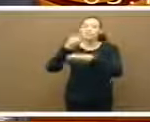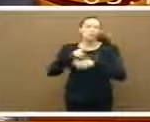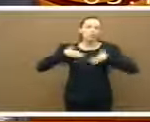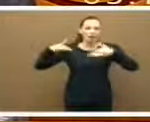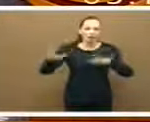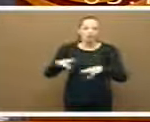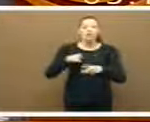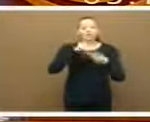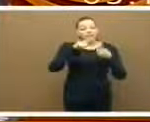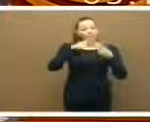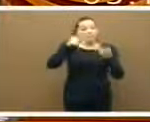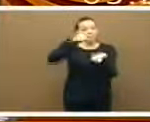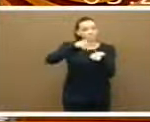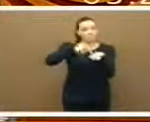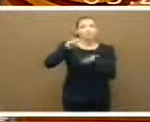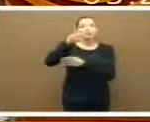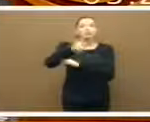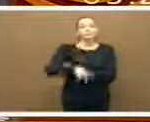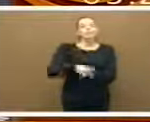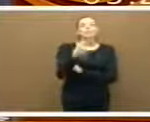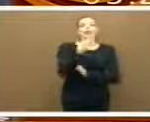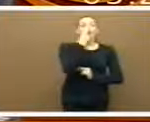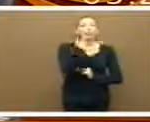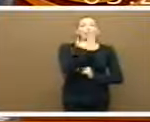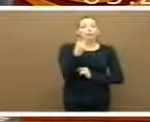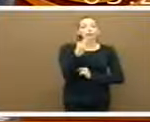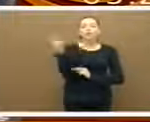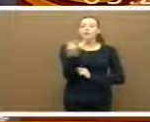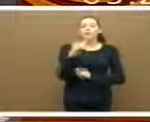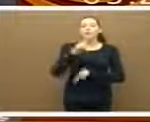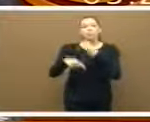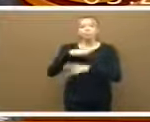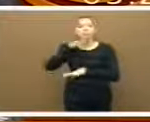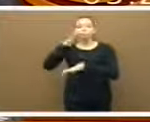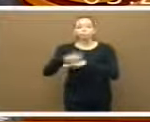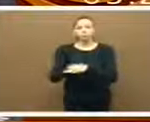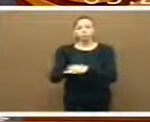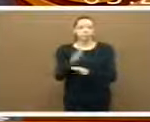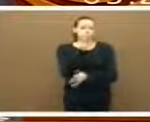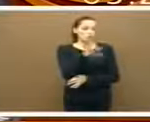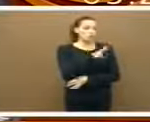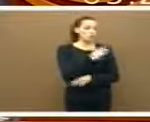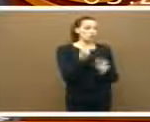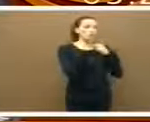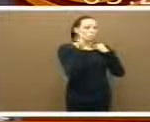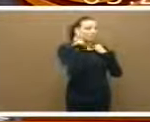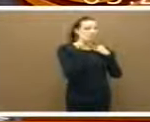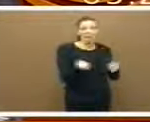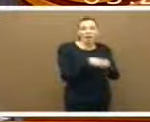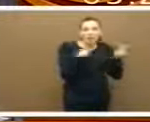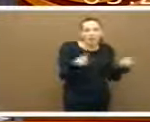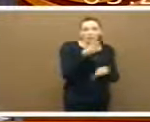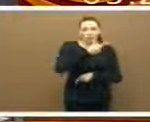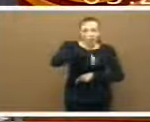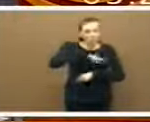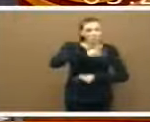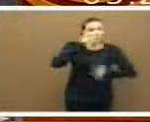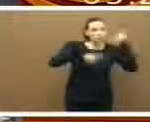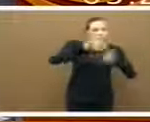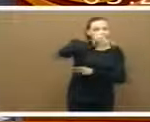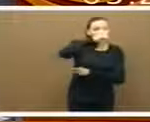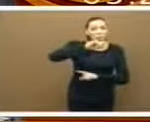reivindico es que se ejecuten los compromisos. De nada nos vale, señores y señoras diputados, que aprobemos un presupuesto que las modificaciones